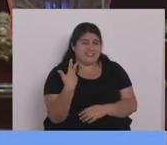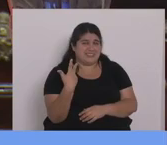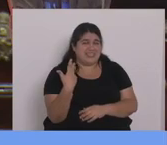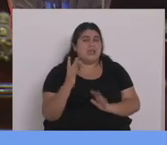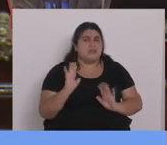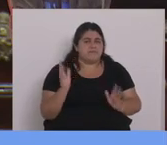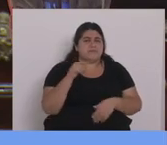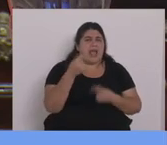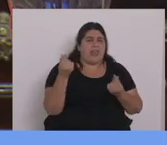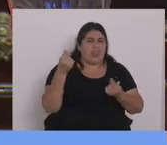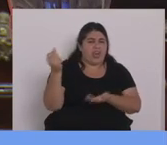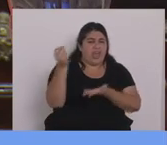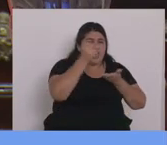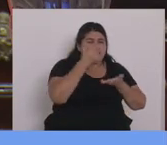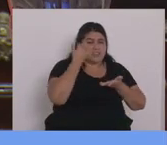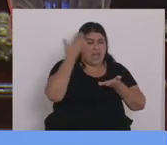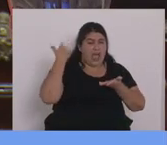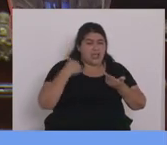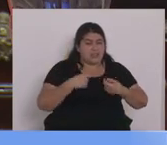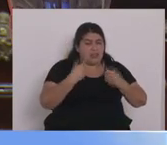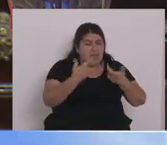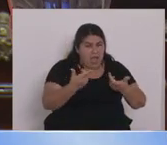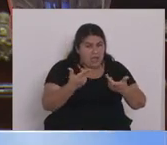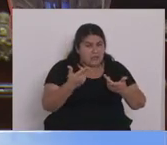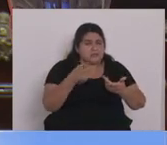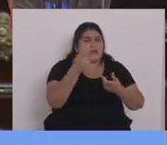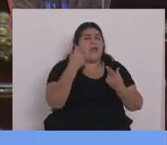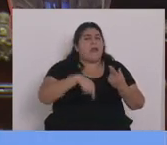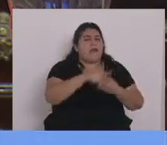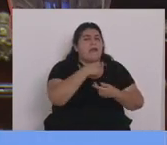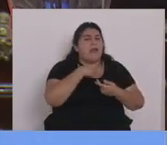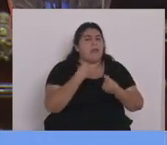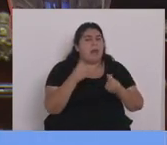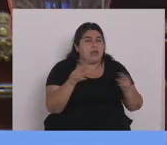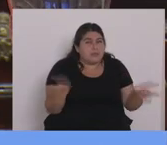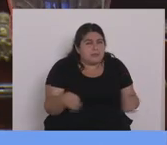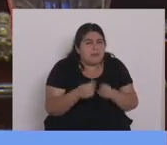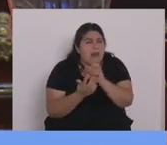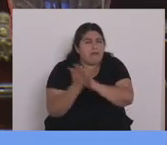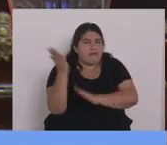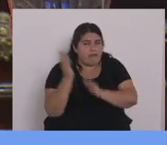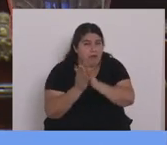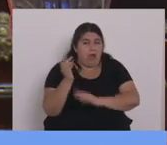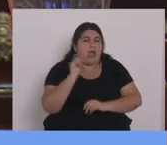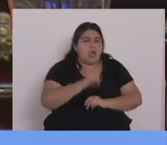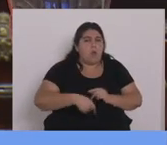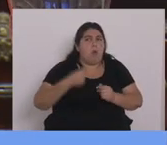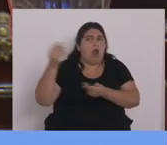que el dinero que habían otorgado lo estaban usando para fugar capitales, continuaron haciendo